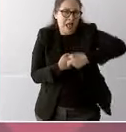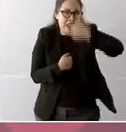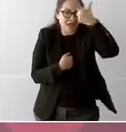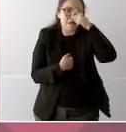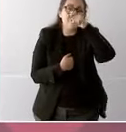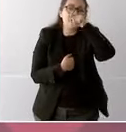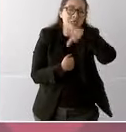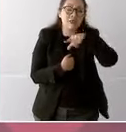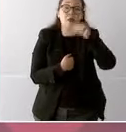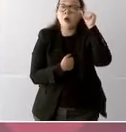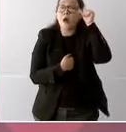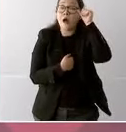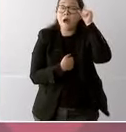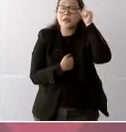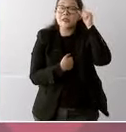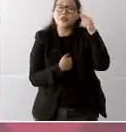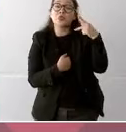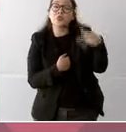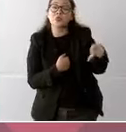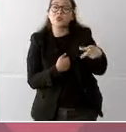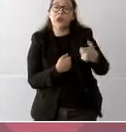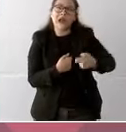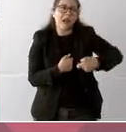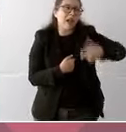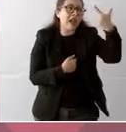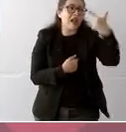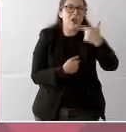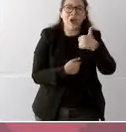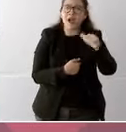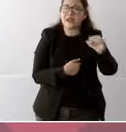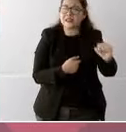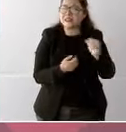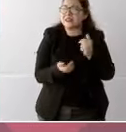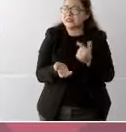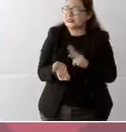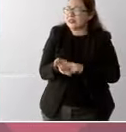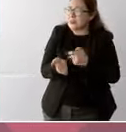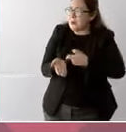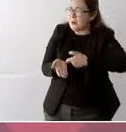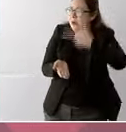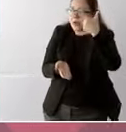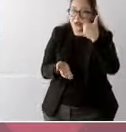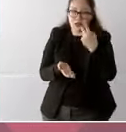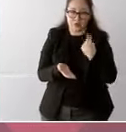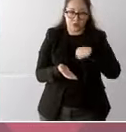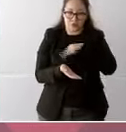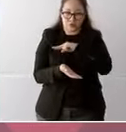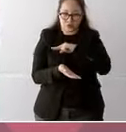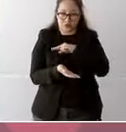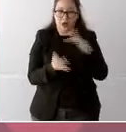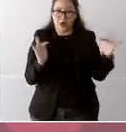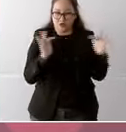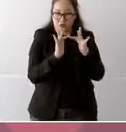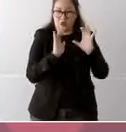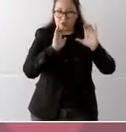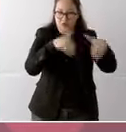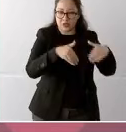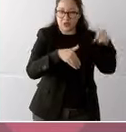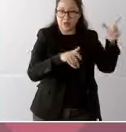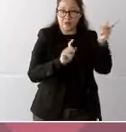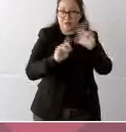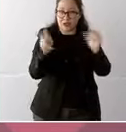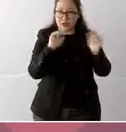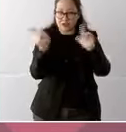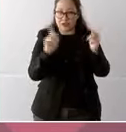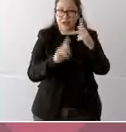Asia. Y el gas de Texas, ese que tenemos nosotros contratado,